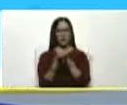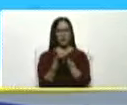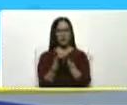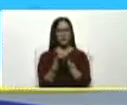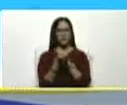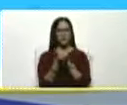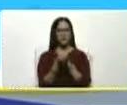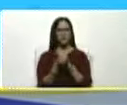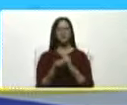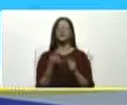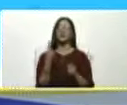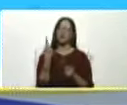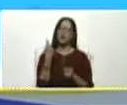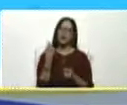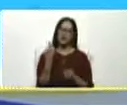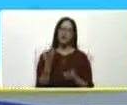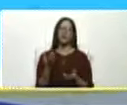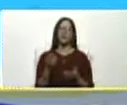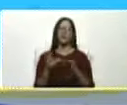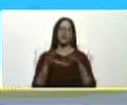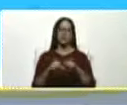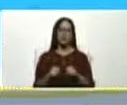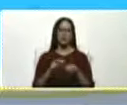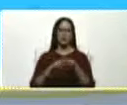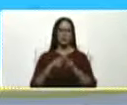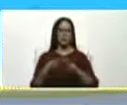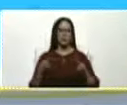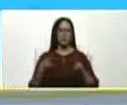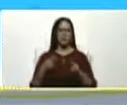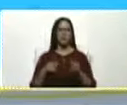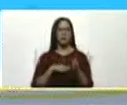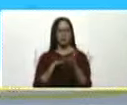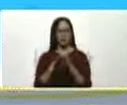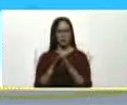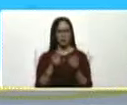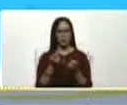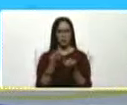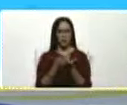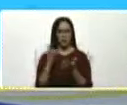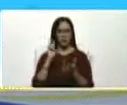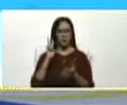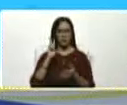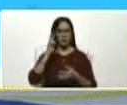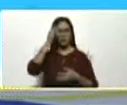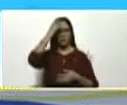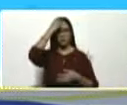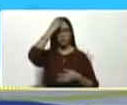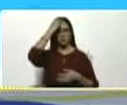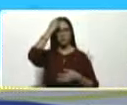hacen falta para consolidar la paz y el desarrollo económico de Venezuela.